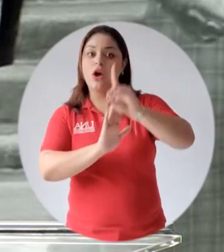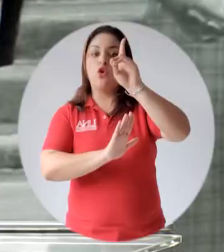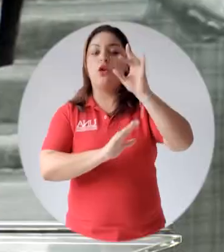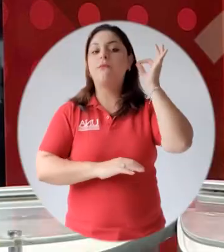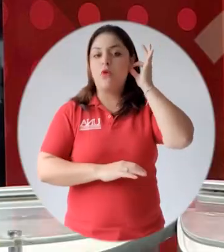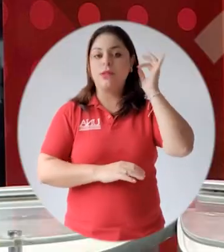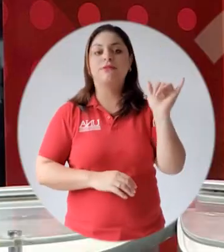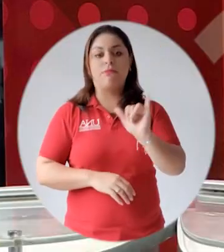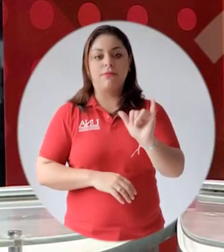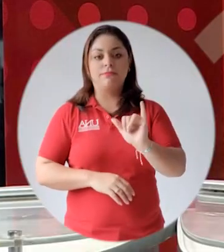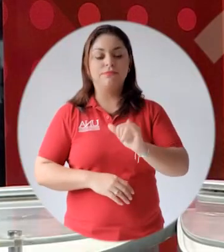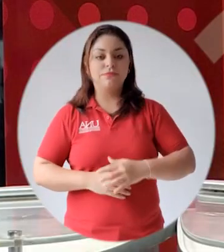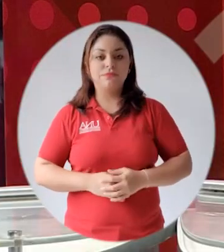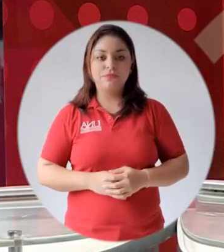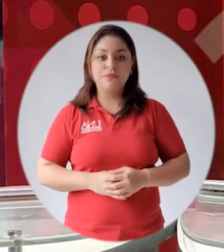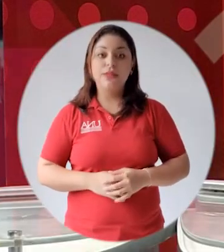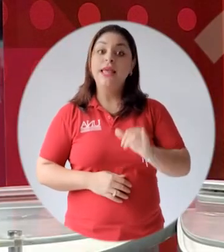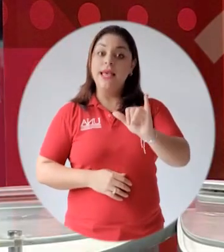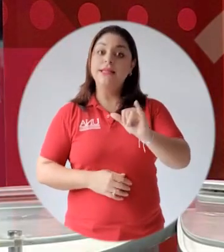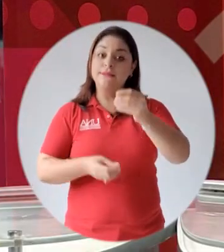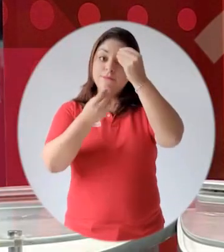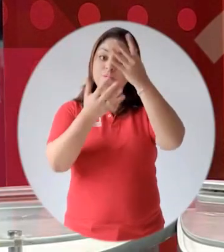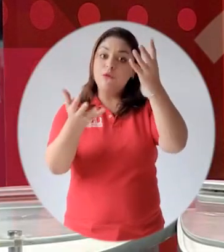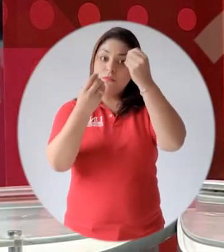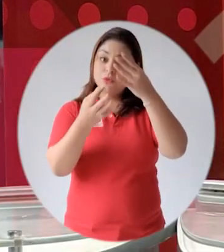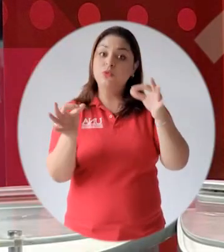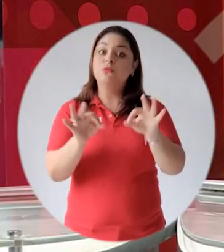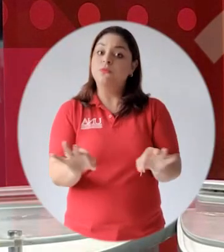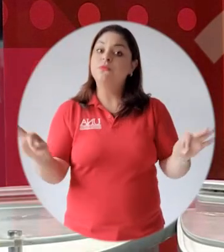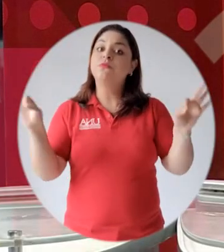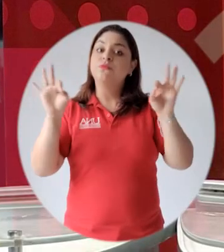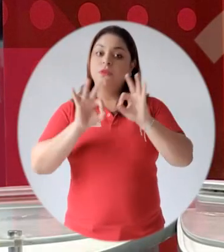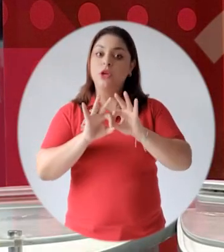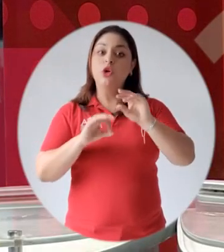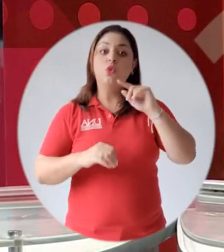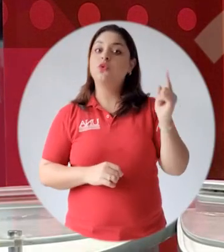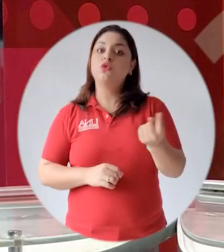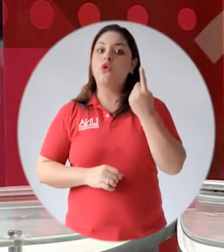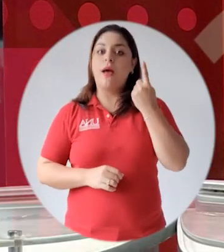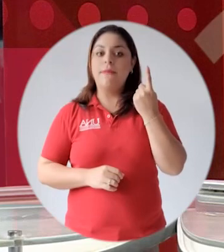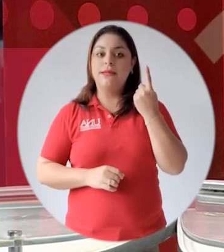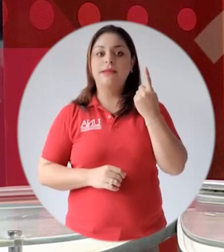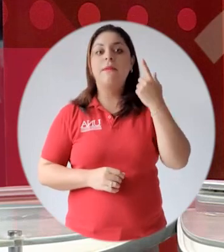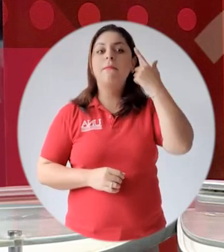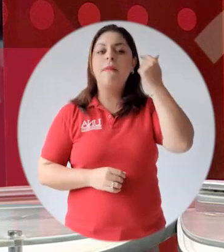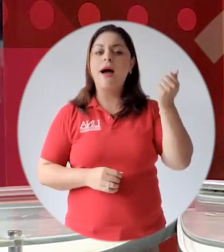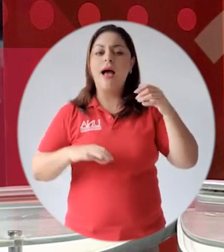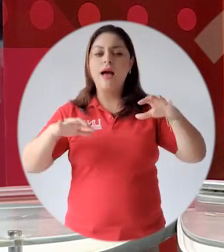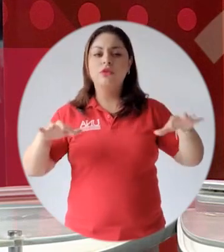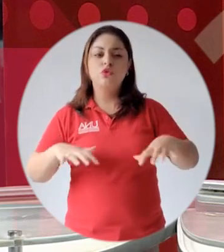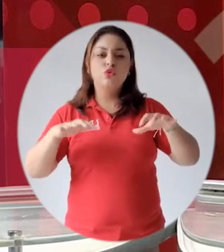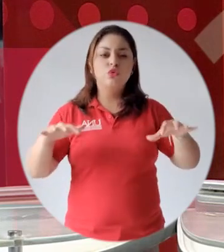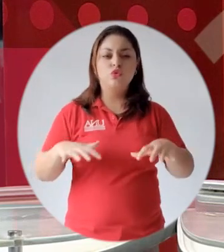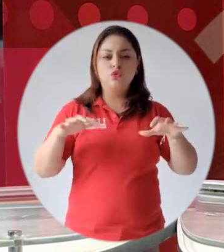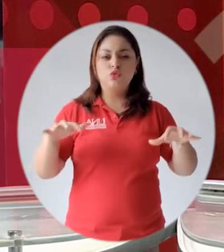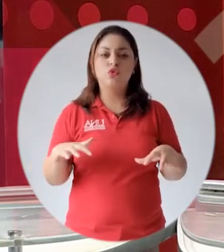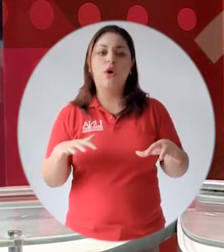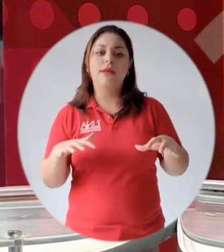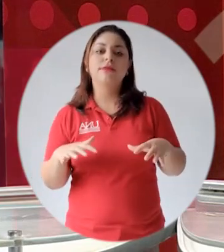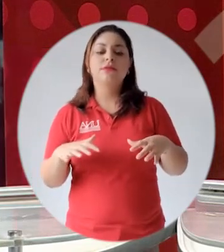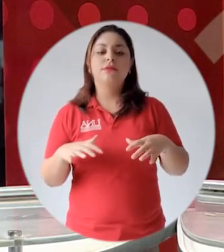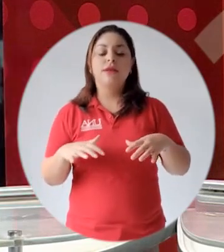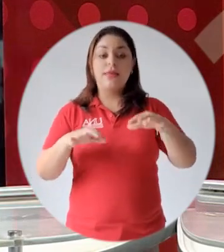mujeres. Sí, y es información fundamental no solo para empezar a tomar acciones que ayuden a cambiar las cosas, sino